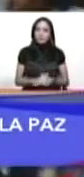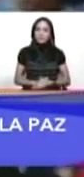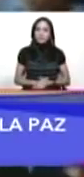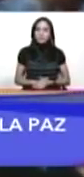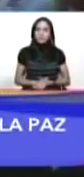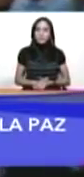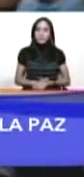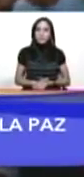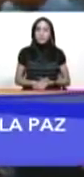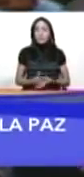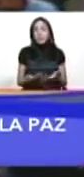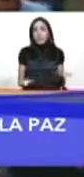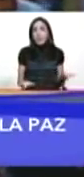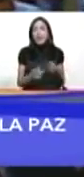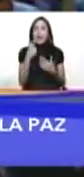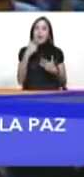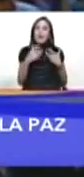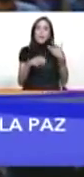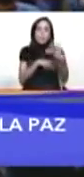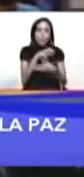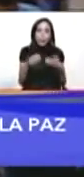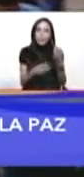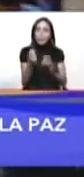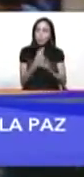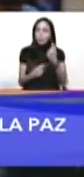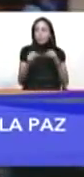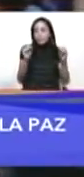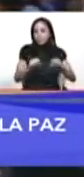Es verdad que hay una guerra económica